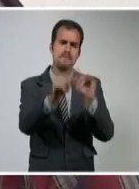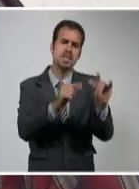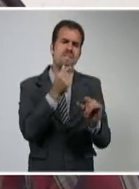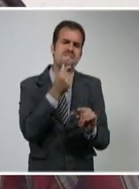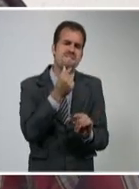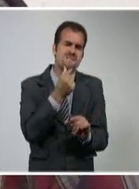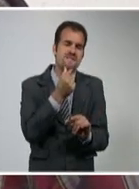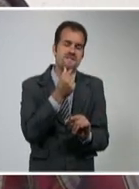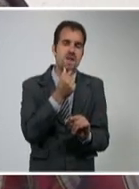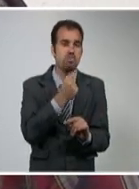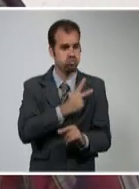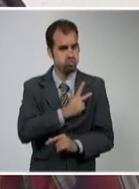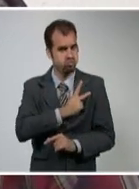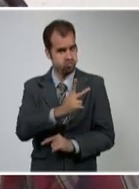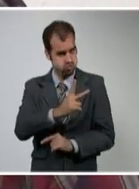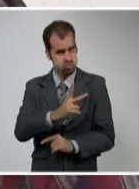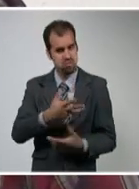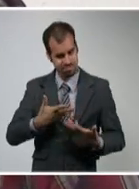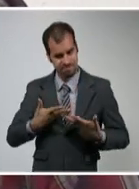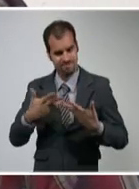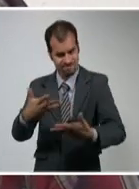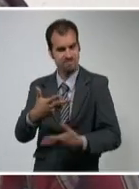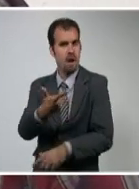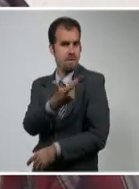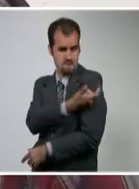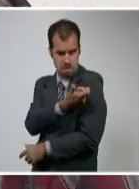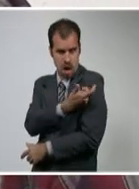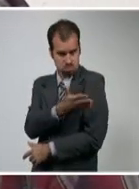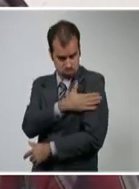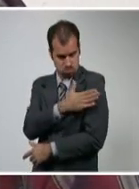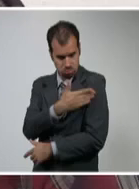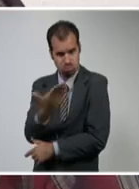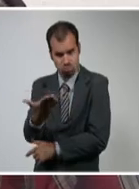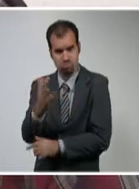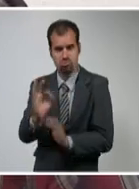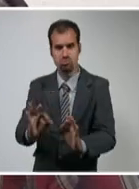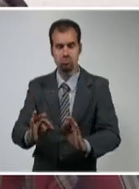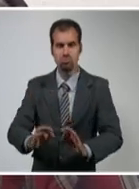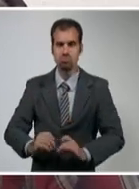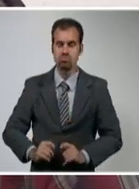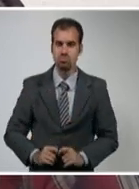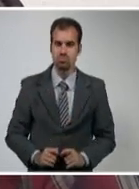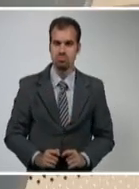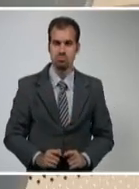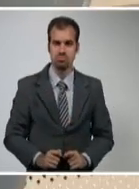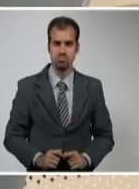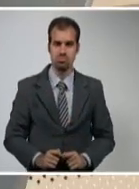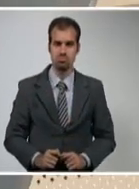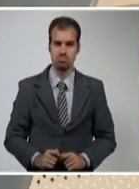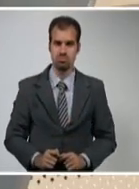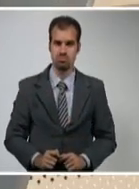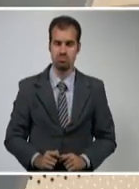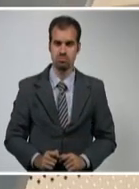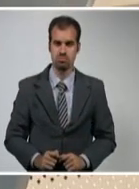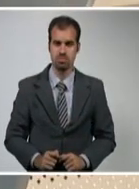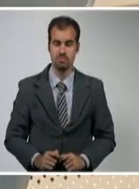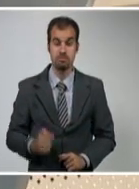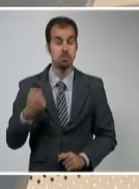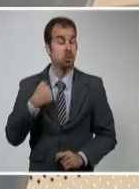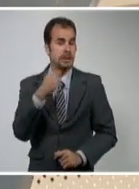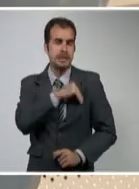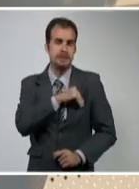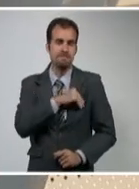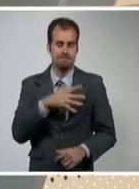y han tenido la voluntad de entregarse al ensayo clínico de la COVID. Me he sentido